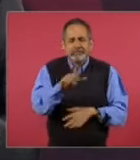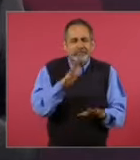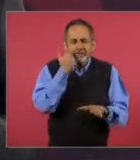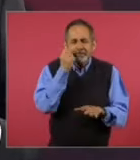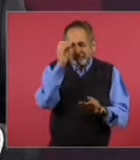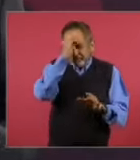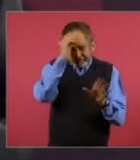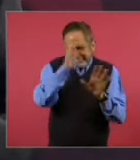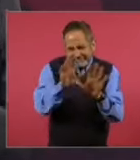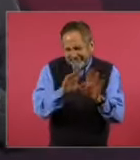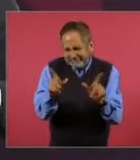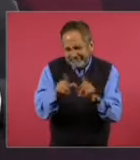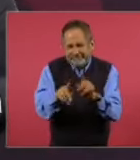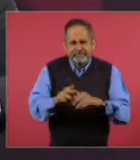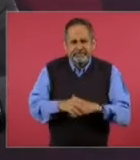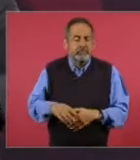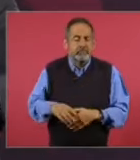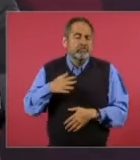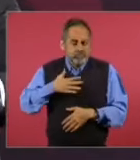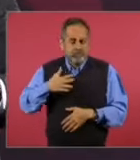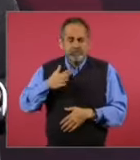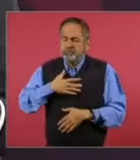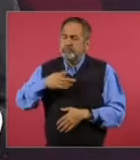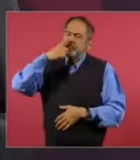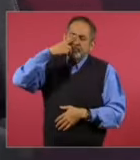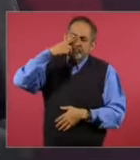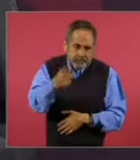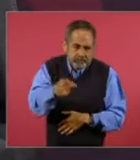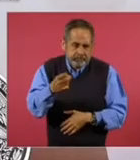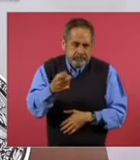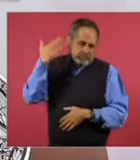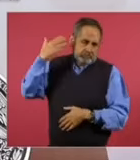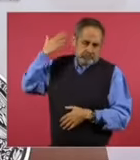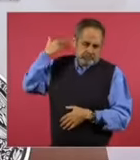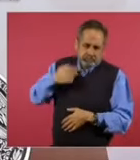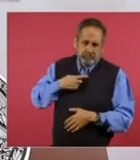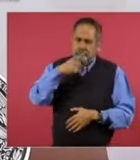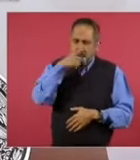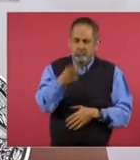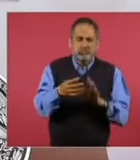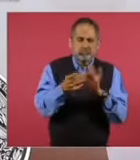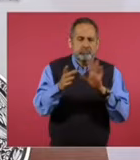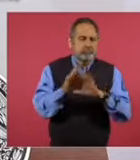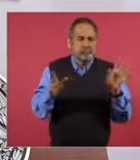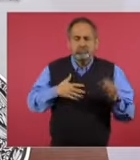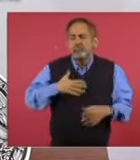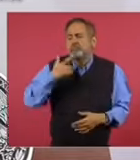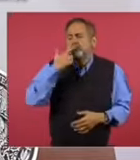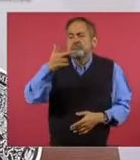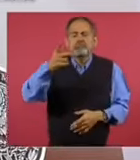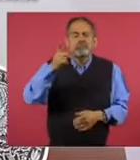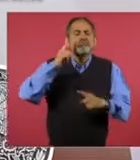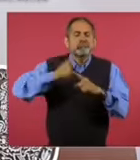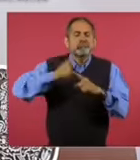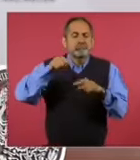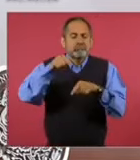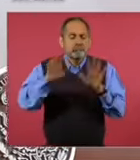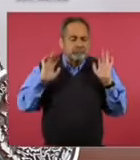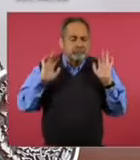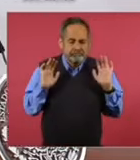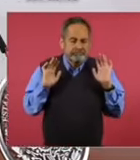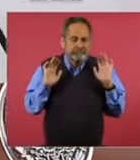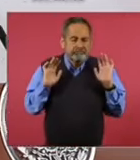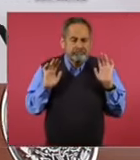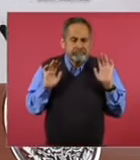Desde el principio sostuve de que lo mejor es